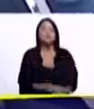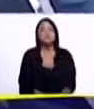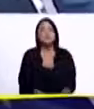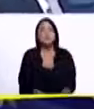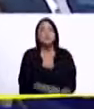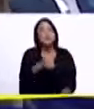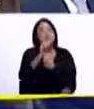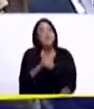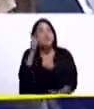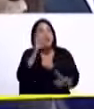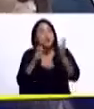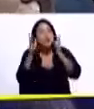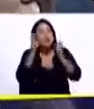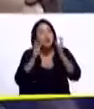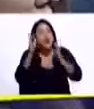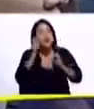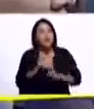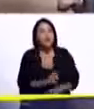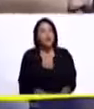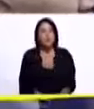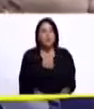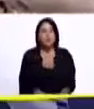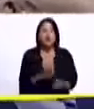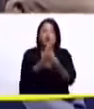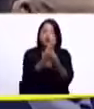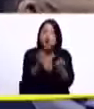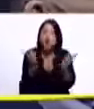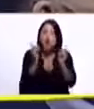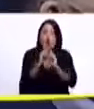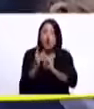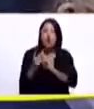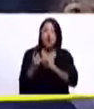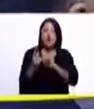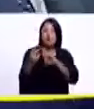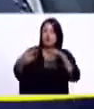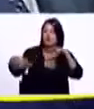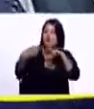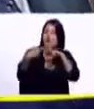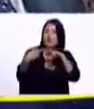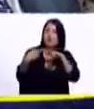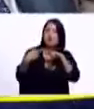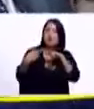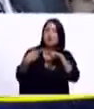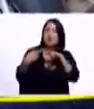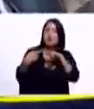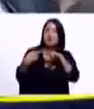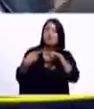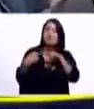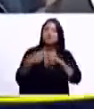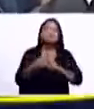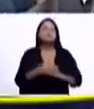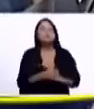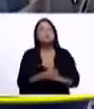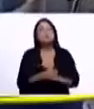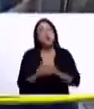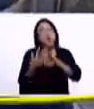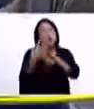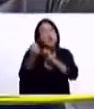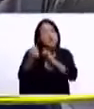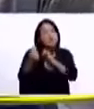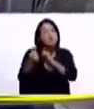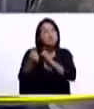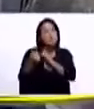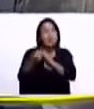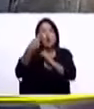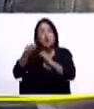Oírnos mutuamente. Tomar la palabra del otro, entenderla,